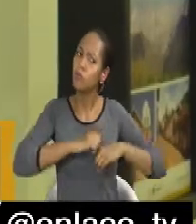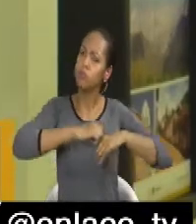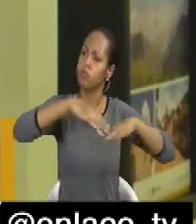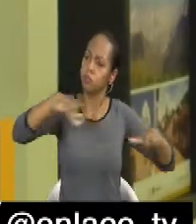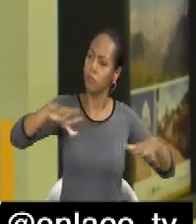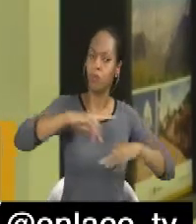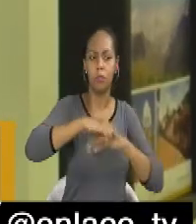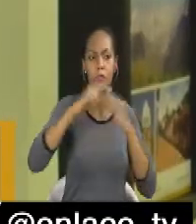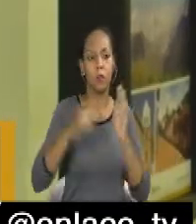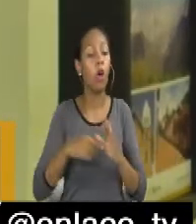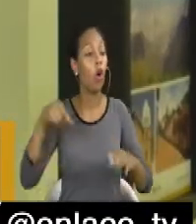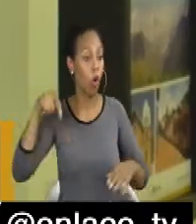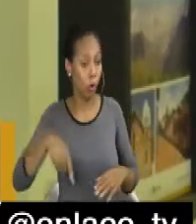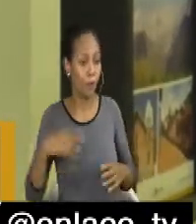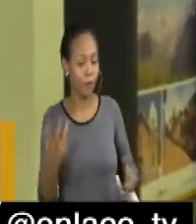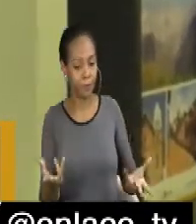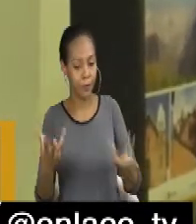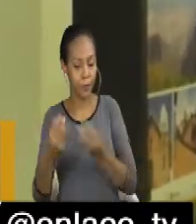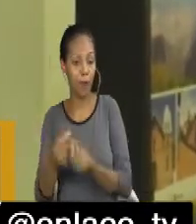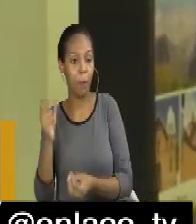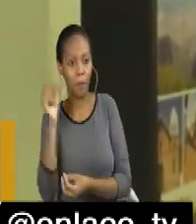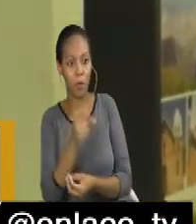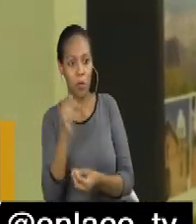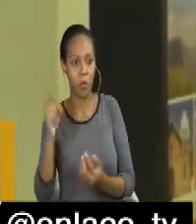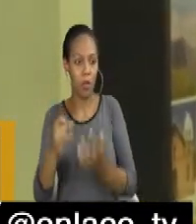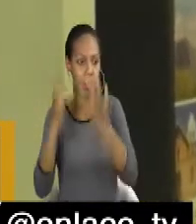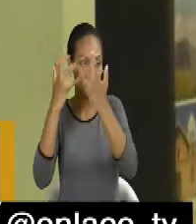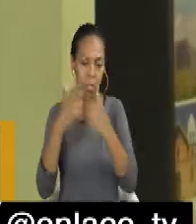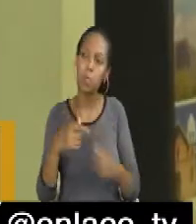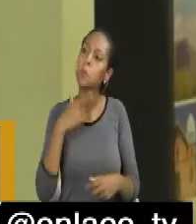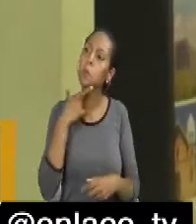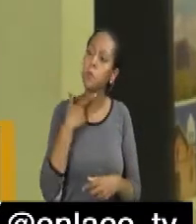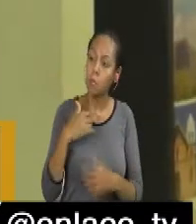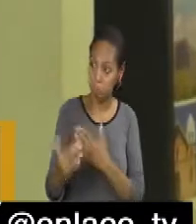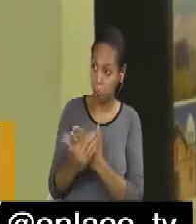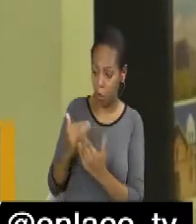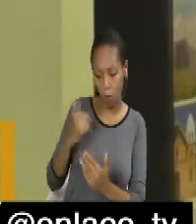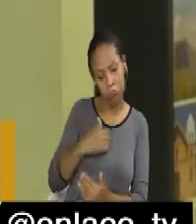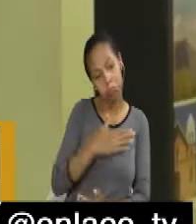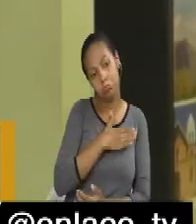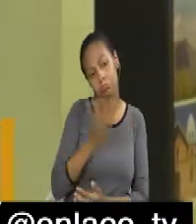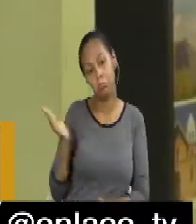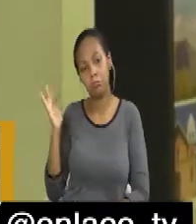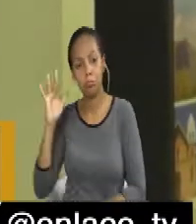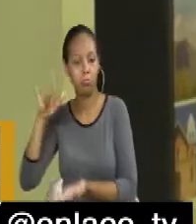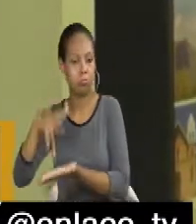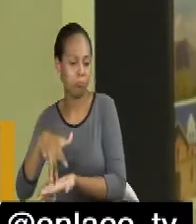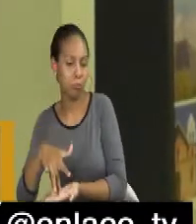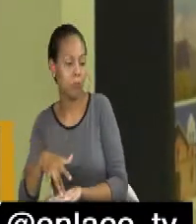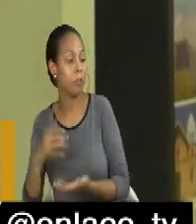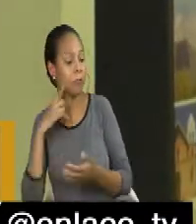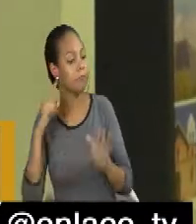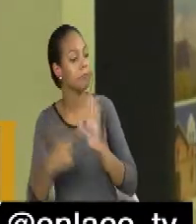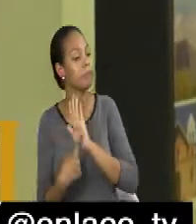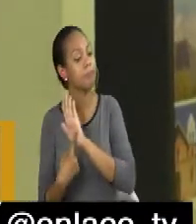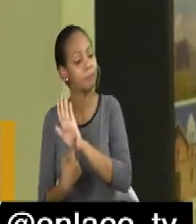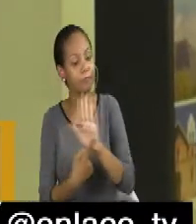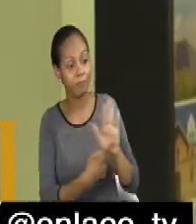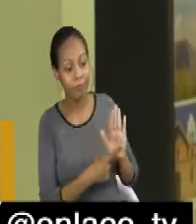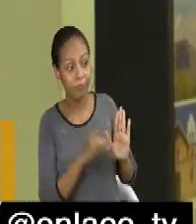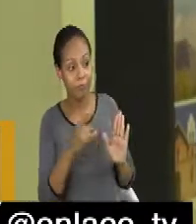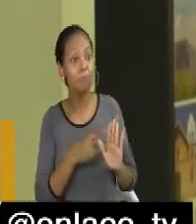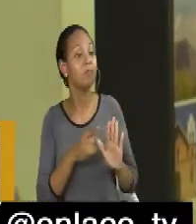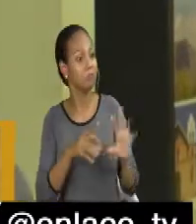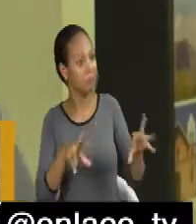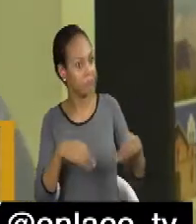Hoy vamos a tener un grupo de empresarios que quisieron acoger nuestra invitación para presentarles cuáles son los resultados de esta política.